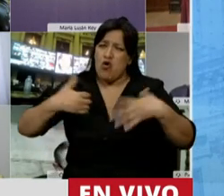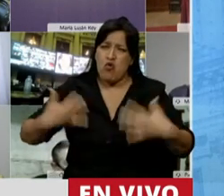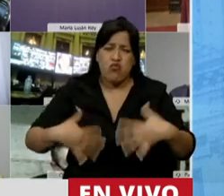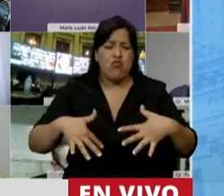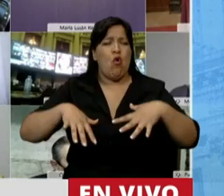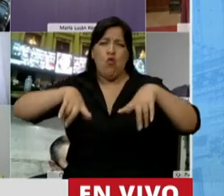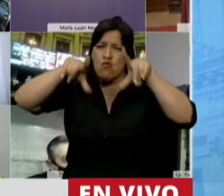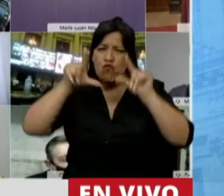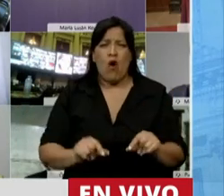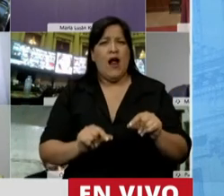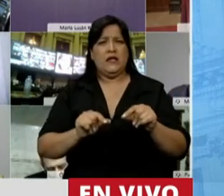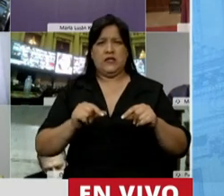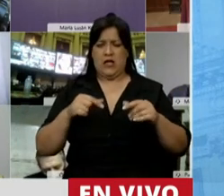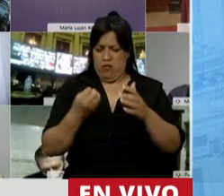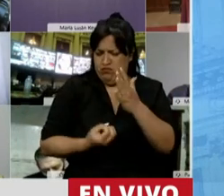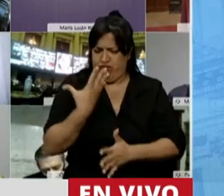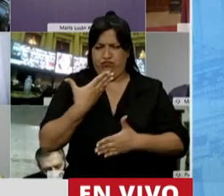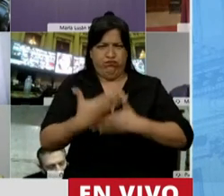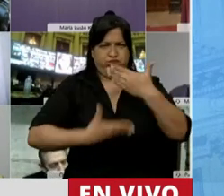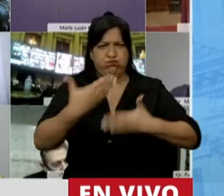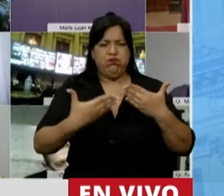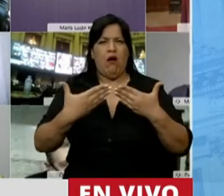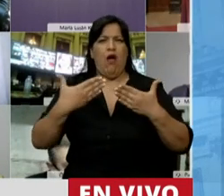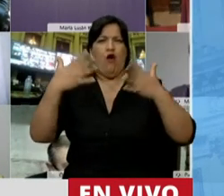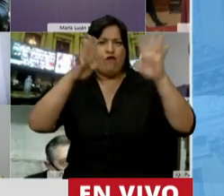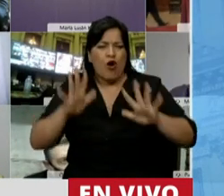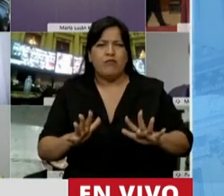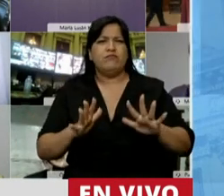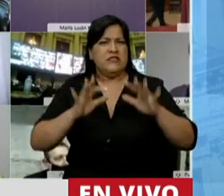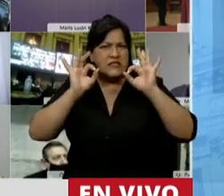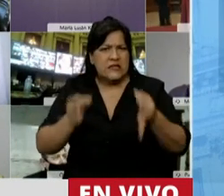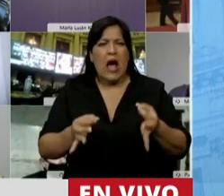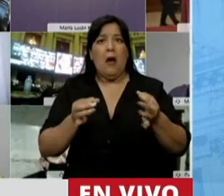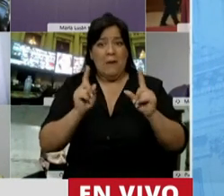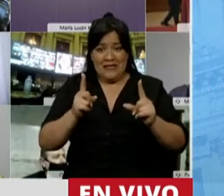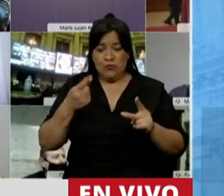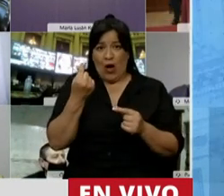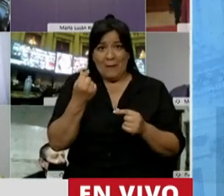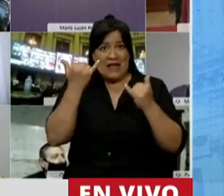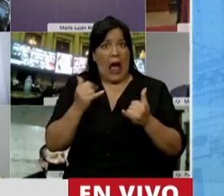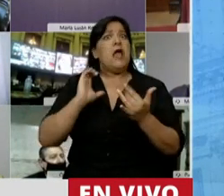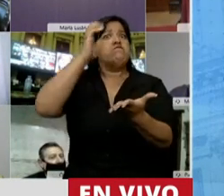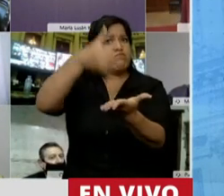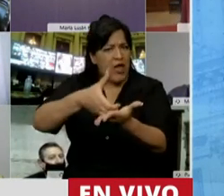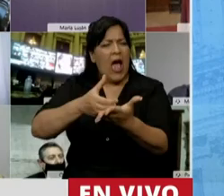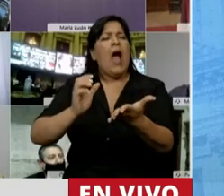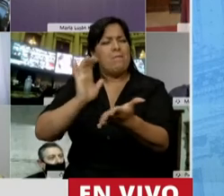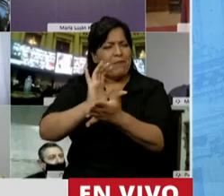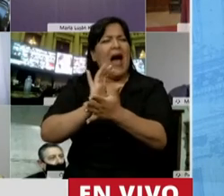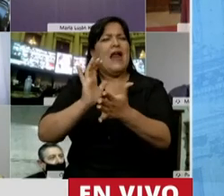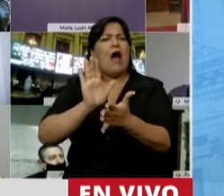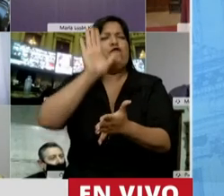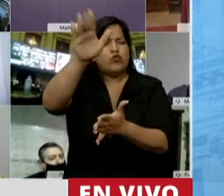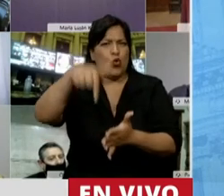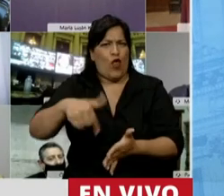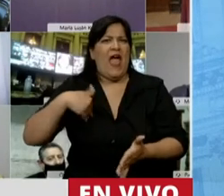emprendedores, formadores, inversores, arriesgando su propio capital, que apostaron a la Argentina.